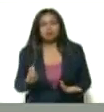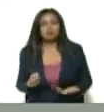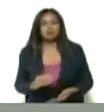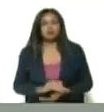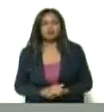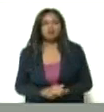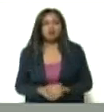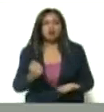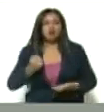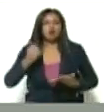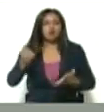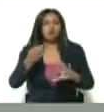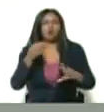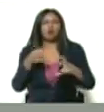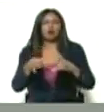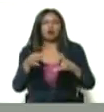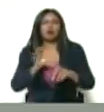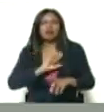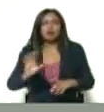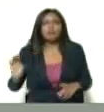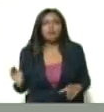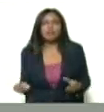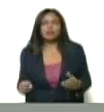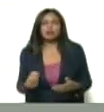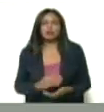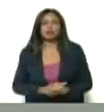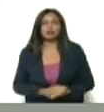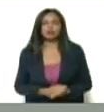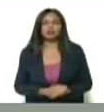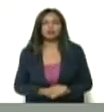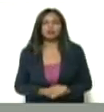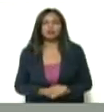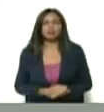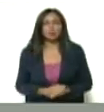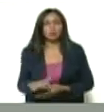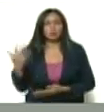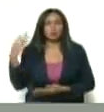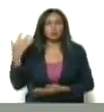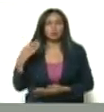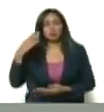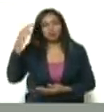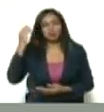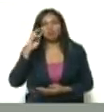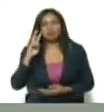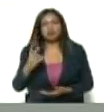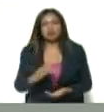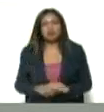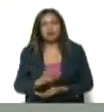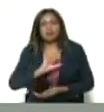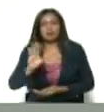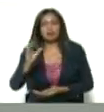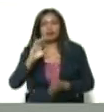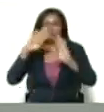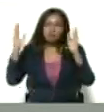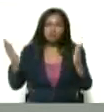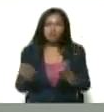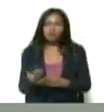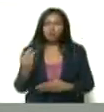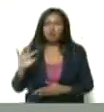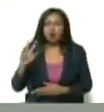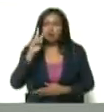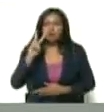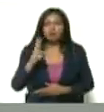los bonos de carnet de la patria que los tienen acumulados ahí. No, Dios santo, pues, ¿en qué país del mundo hay